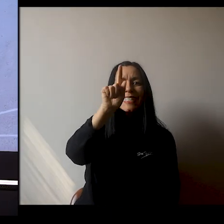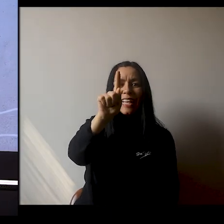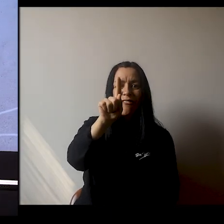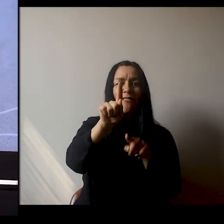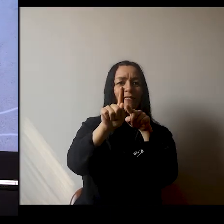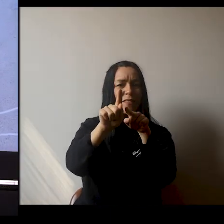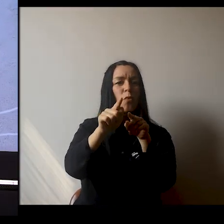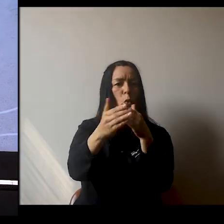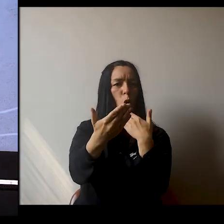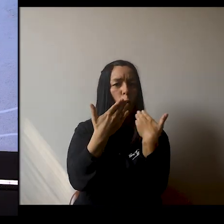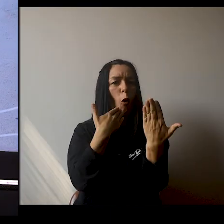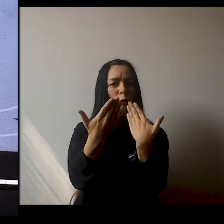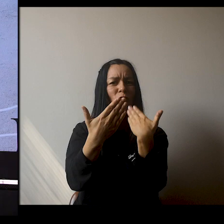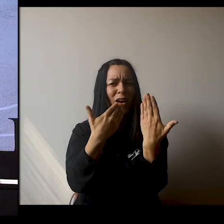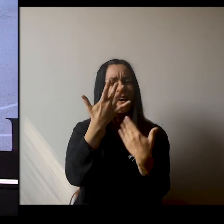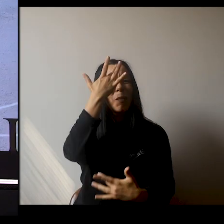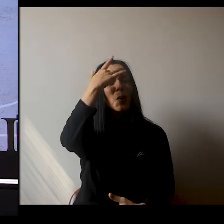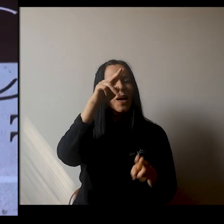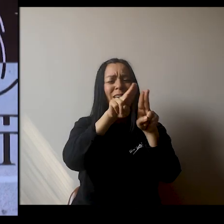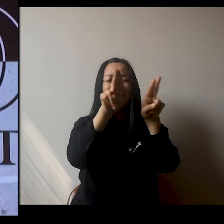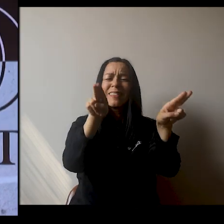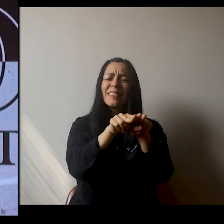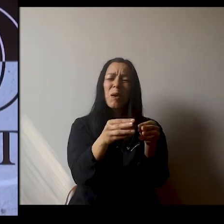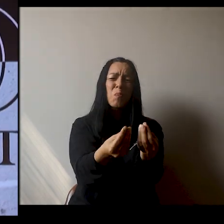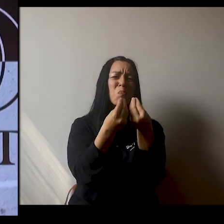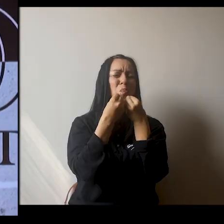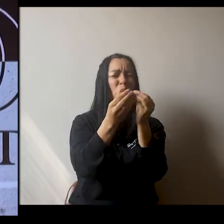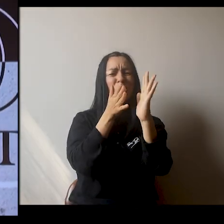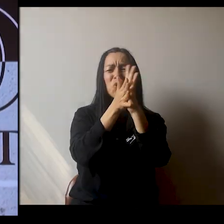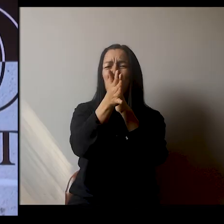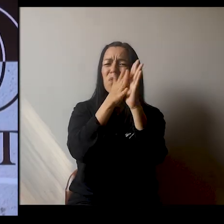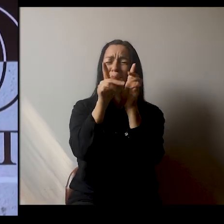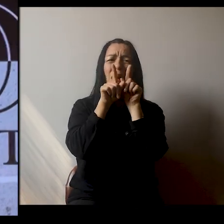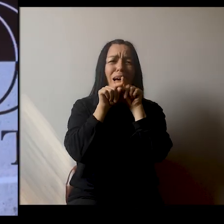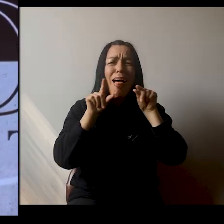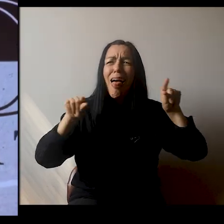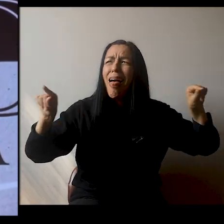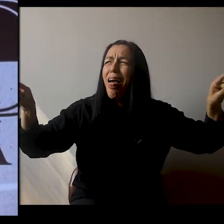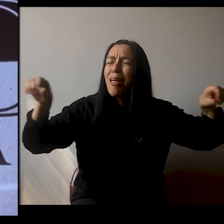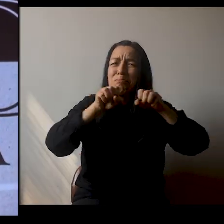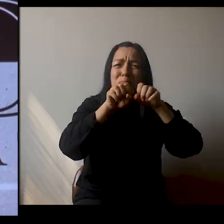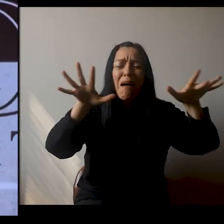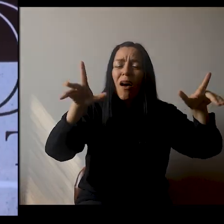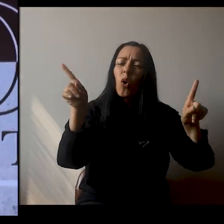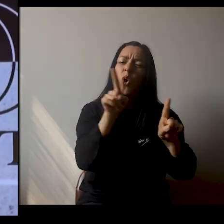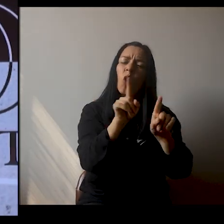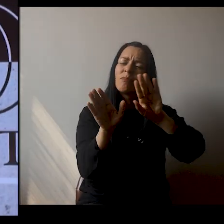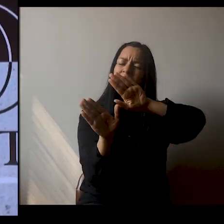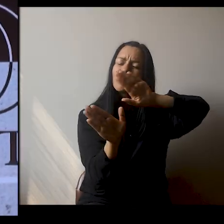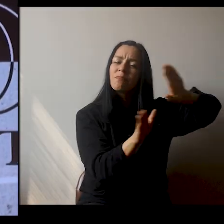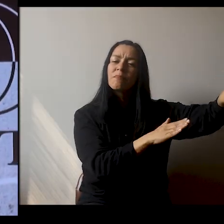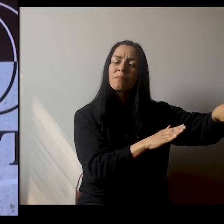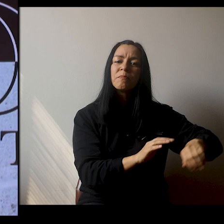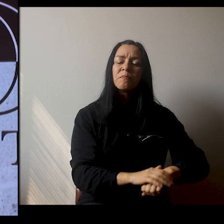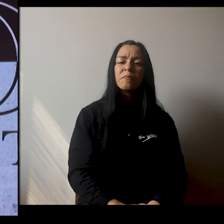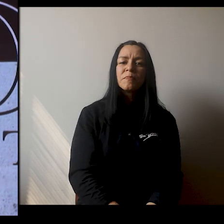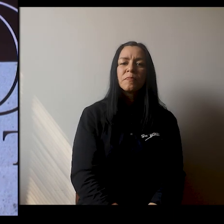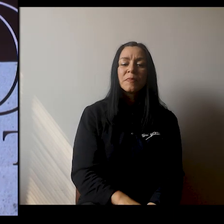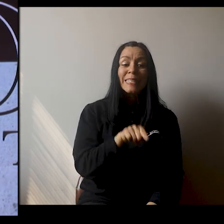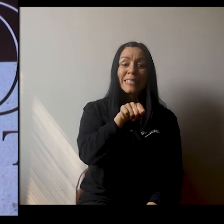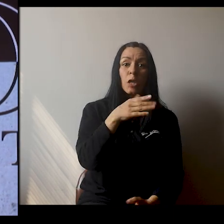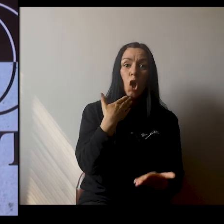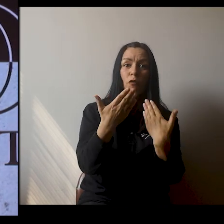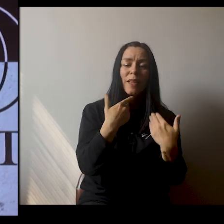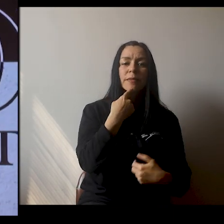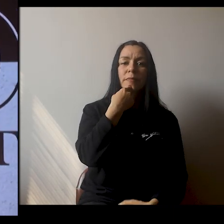lugar digno de confianza, de la UNICEF. Y esto lo menciono porque hoy hay muchos rumores por ahí.